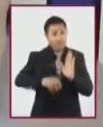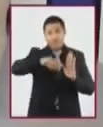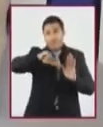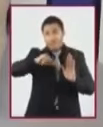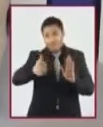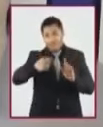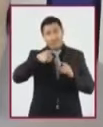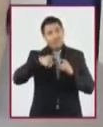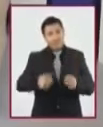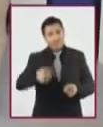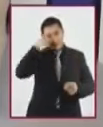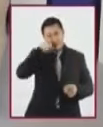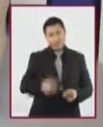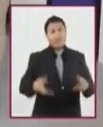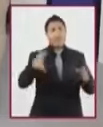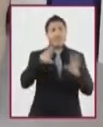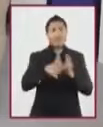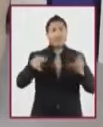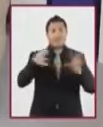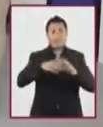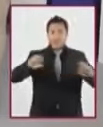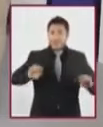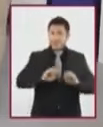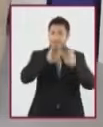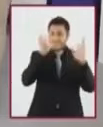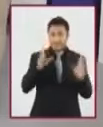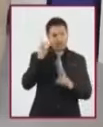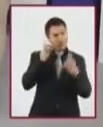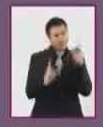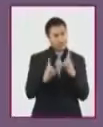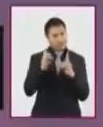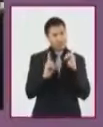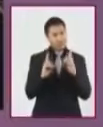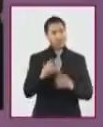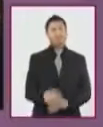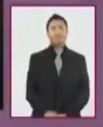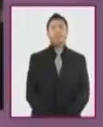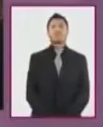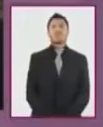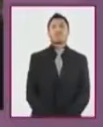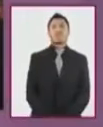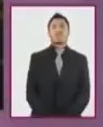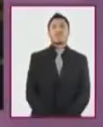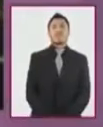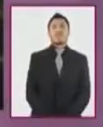ejemplo para poder despejar algunas de nuestras dudas.